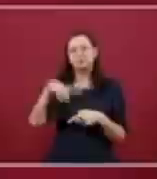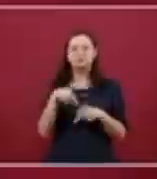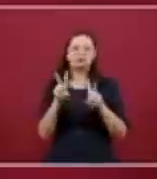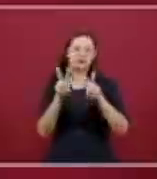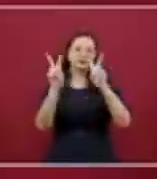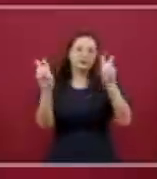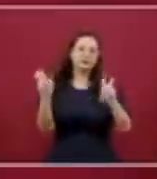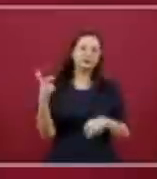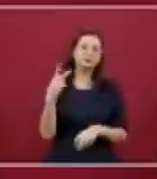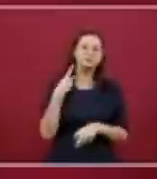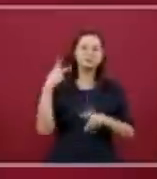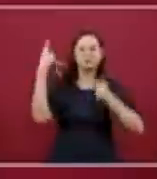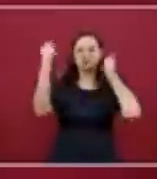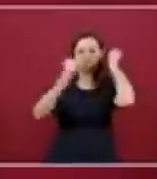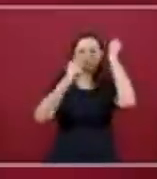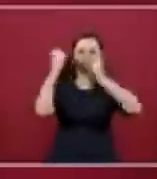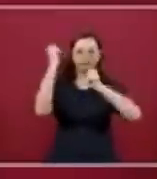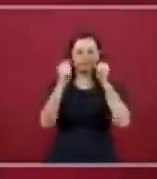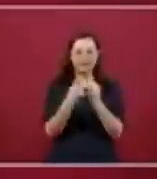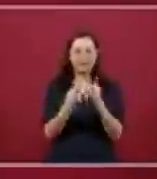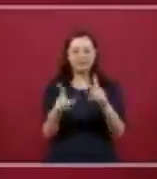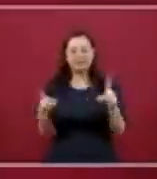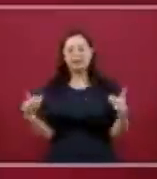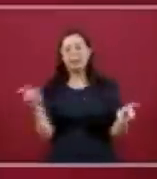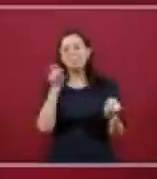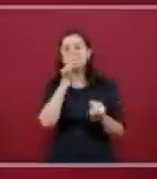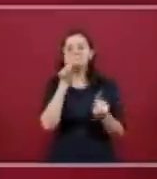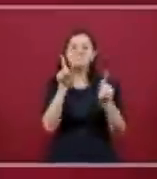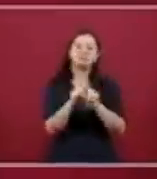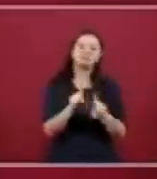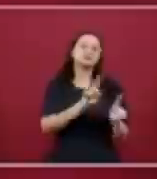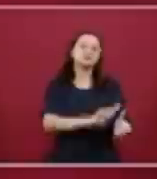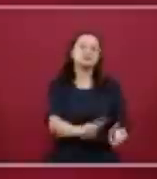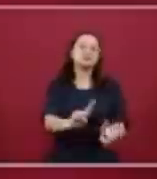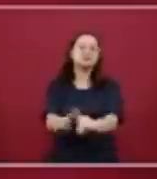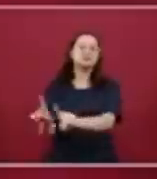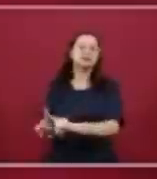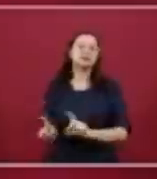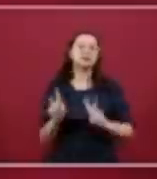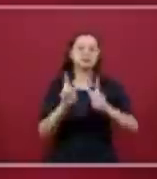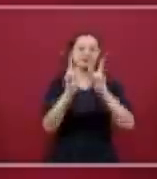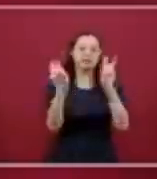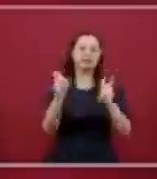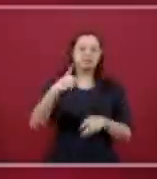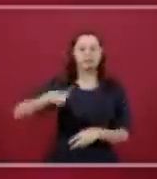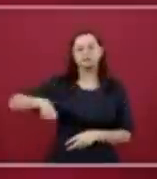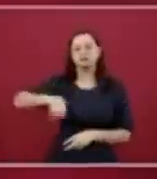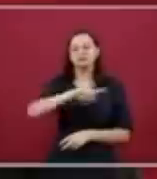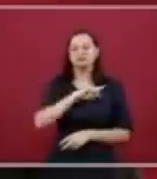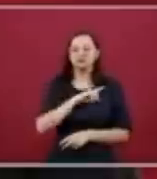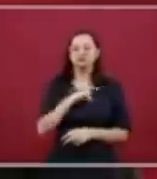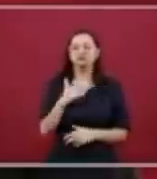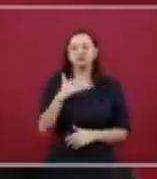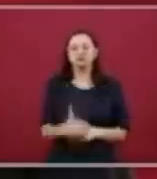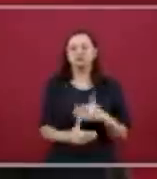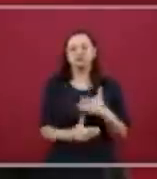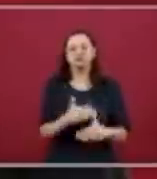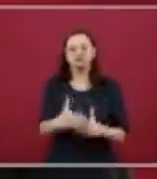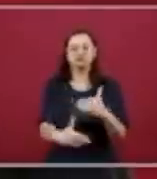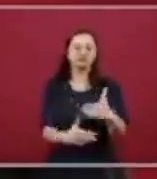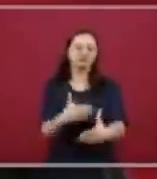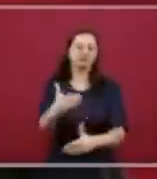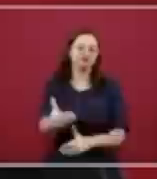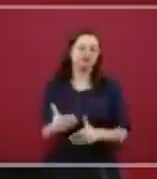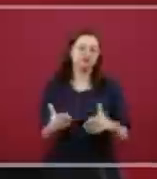política turística y una serie de temas que son de interés para nosotros para seguir avanzando en materia